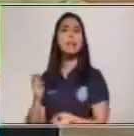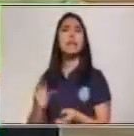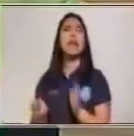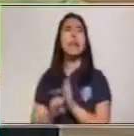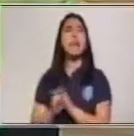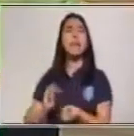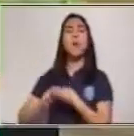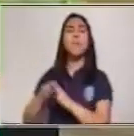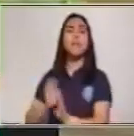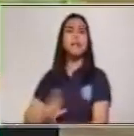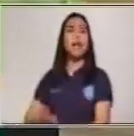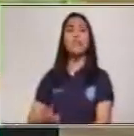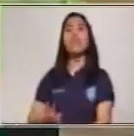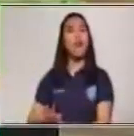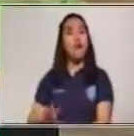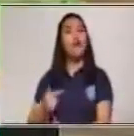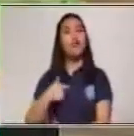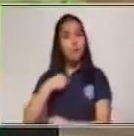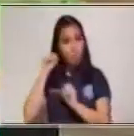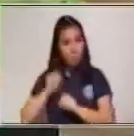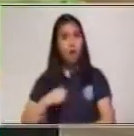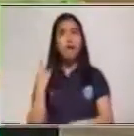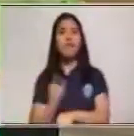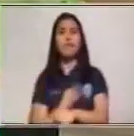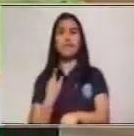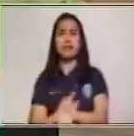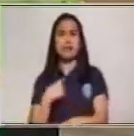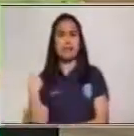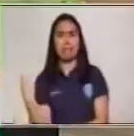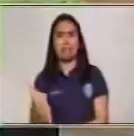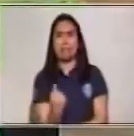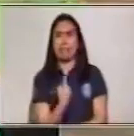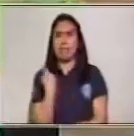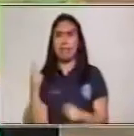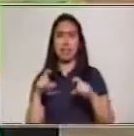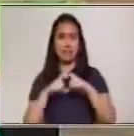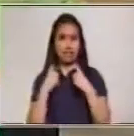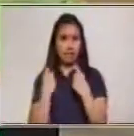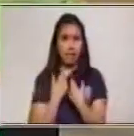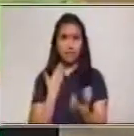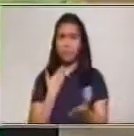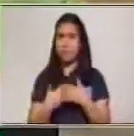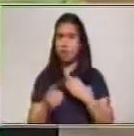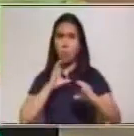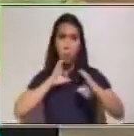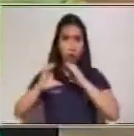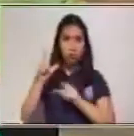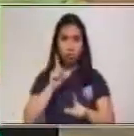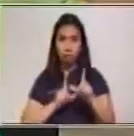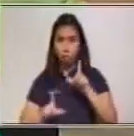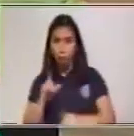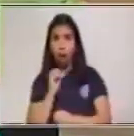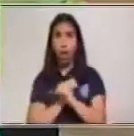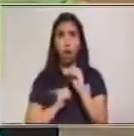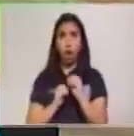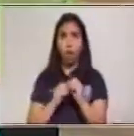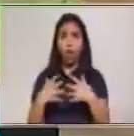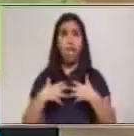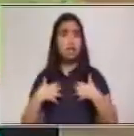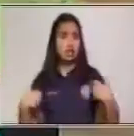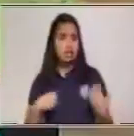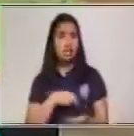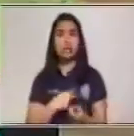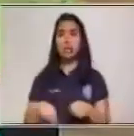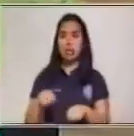Tú los puedes usar en comunicación y lenguaje, en ciencias naturales, en medio social, ¿sí? Según los temas